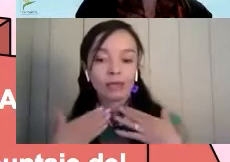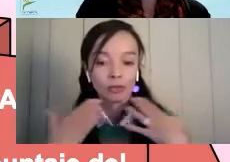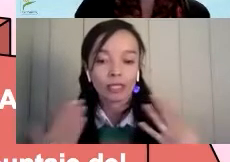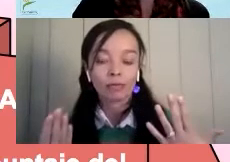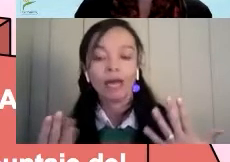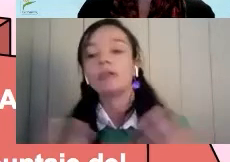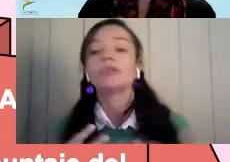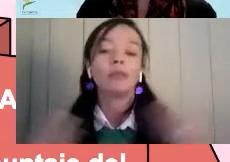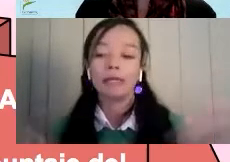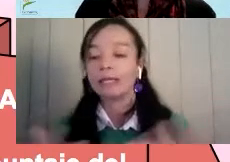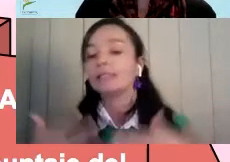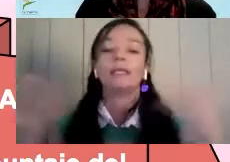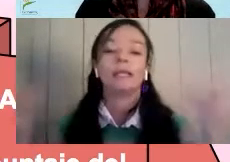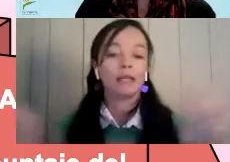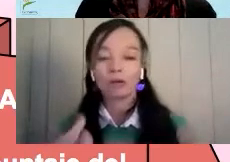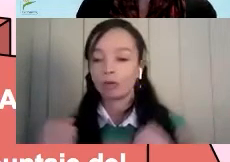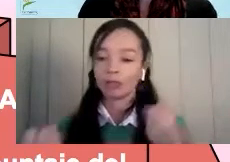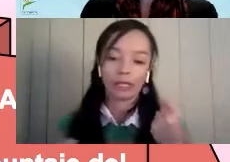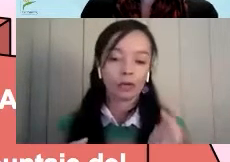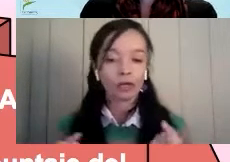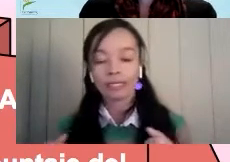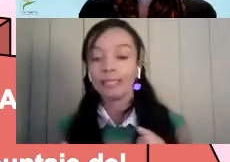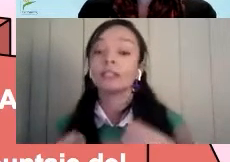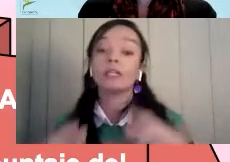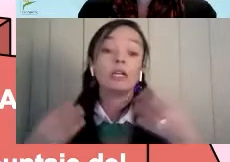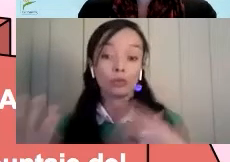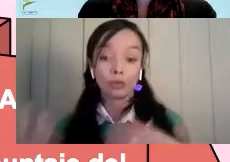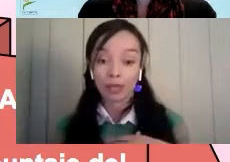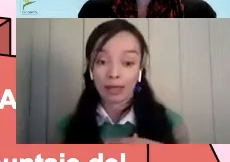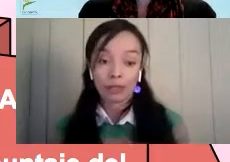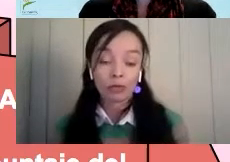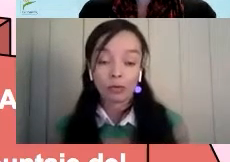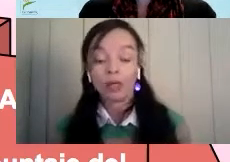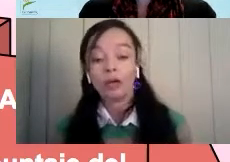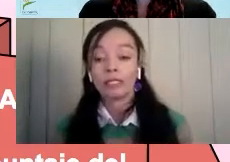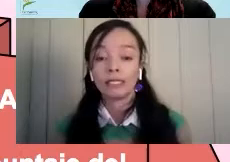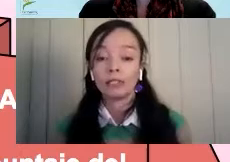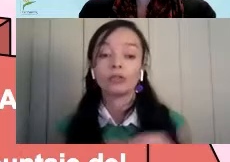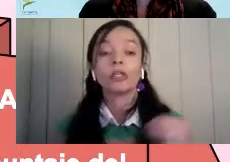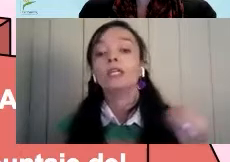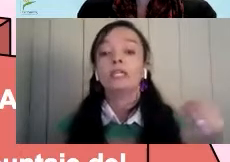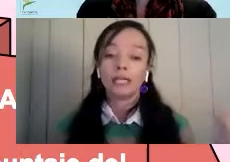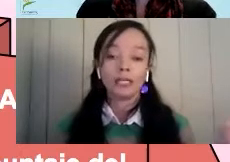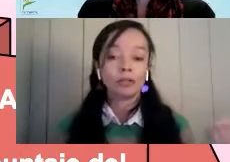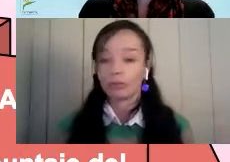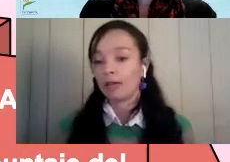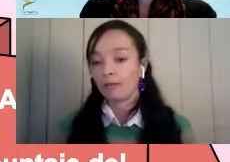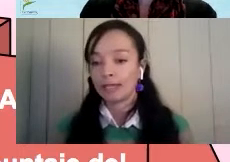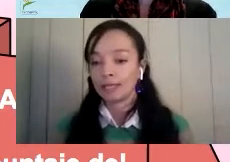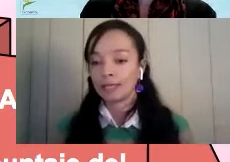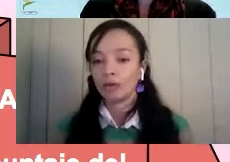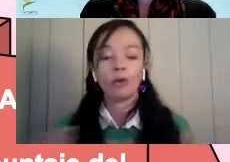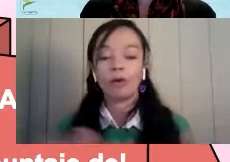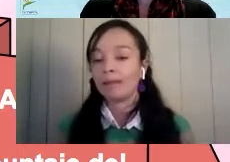palabras. Obviamente que si quiere seguir con las señas, ustedes como cuidadores de niños. Y el niño sería